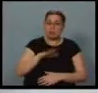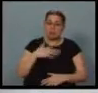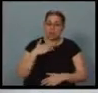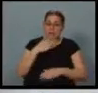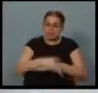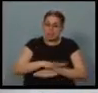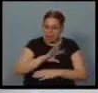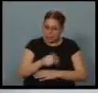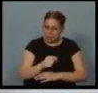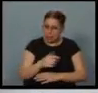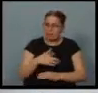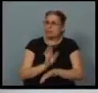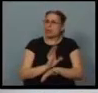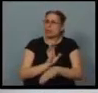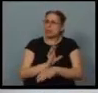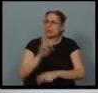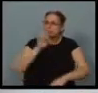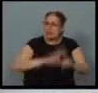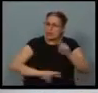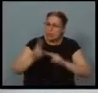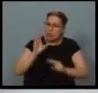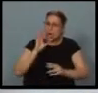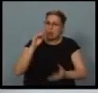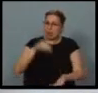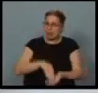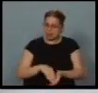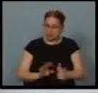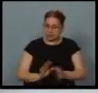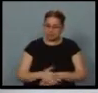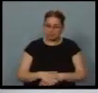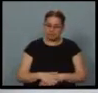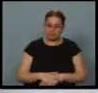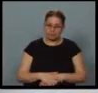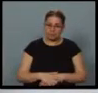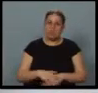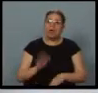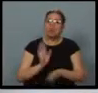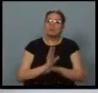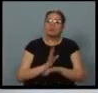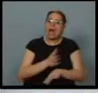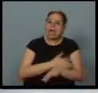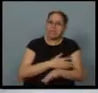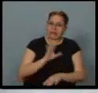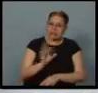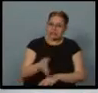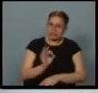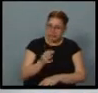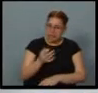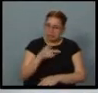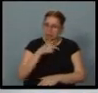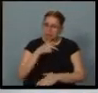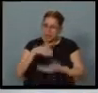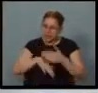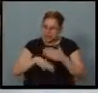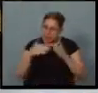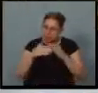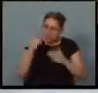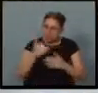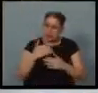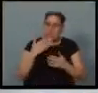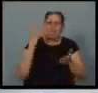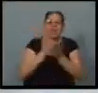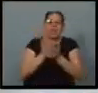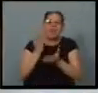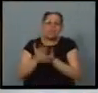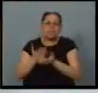Pero es como que estaban buscando algo más, o por lo menos como que sabían que podía haber algo más, porque bueno, revolvieron muchos expedientes.